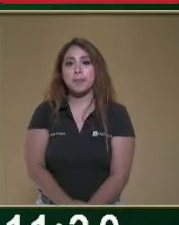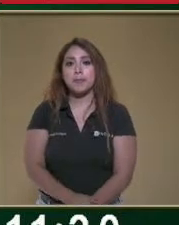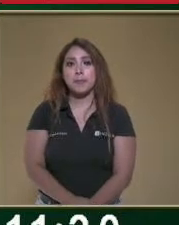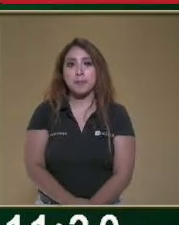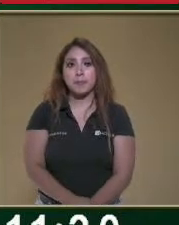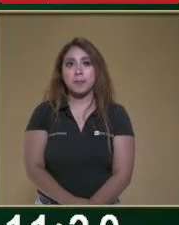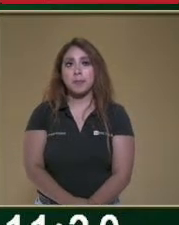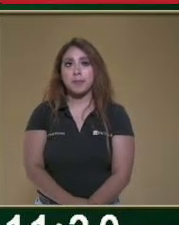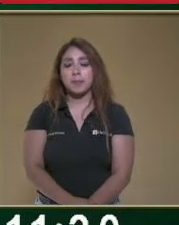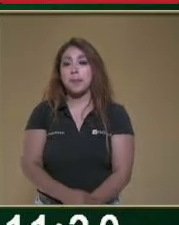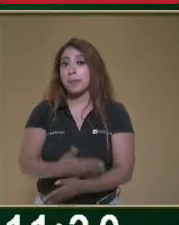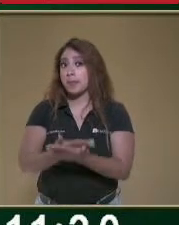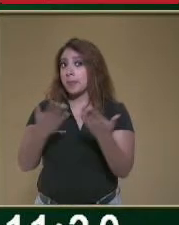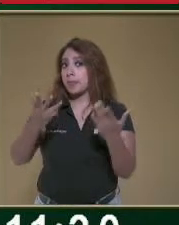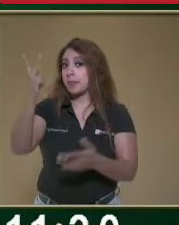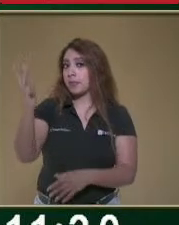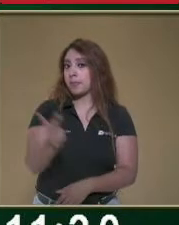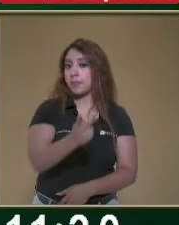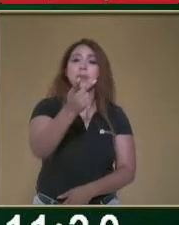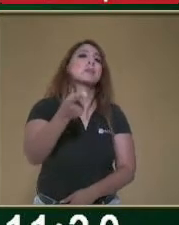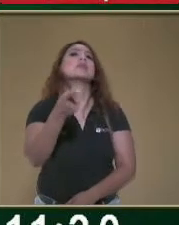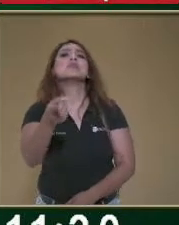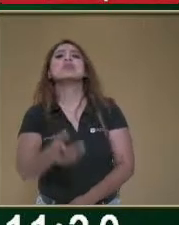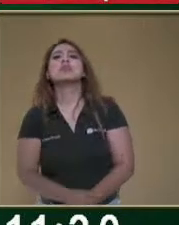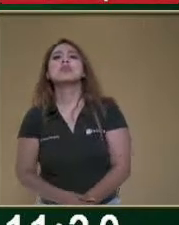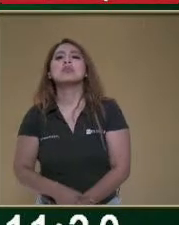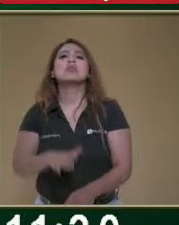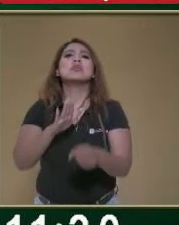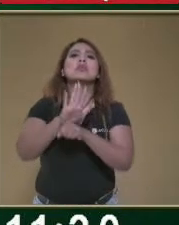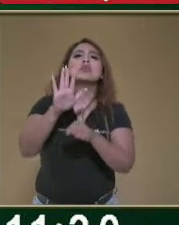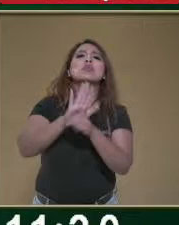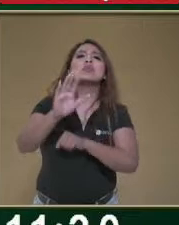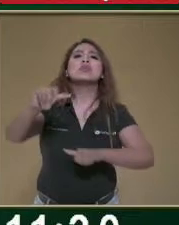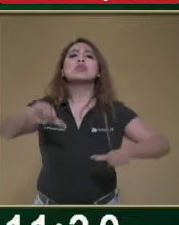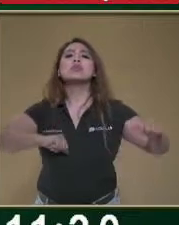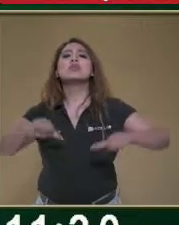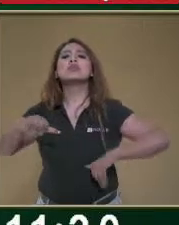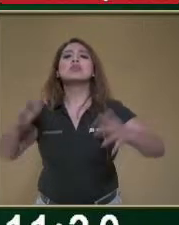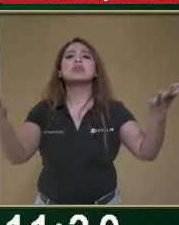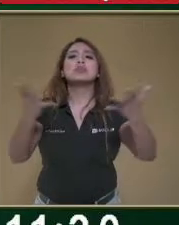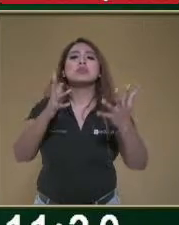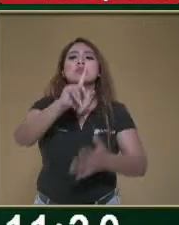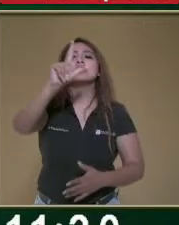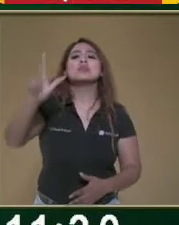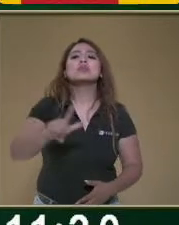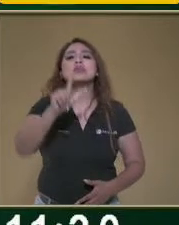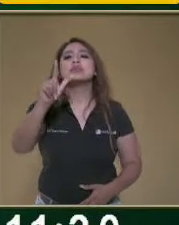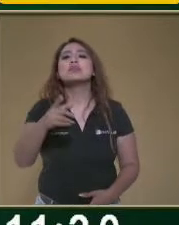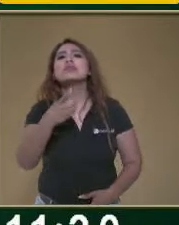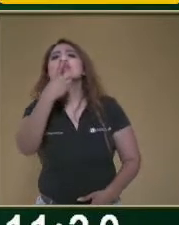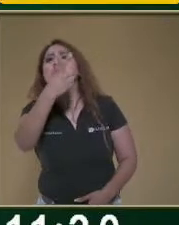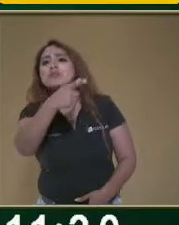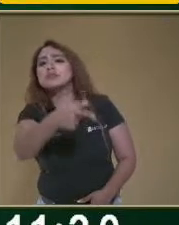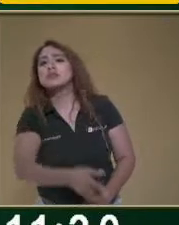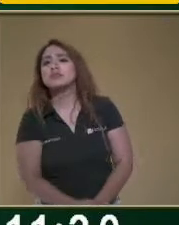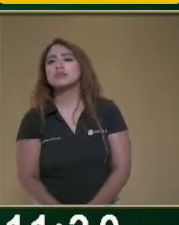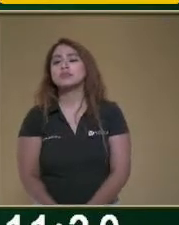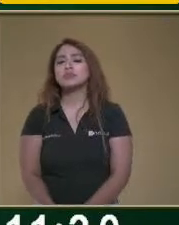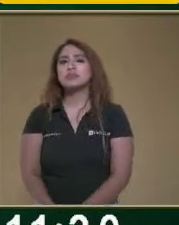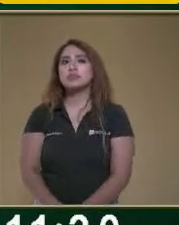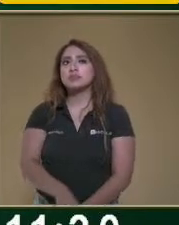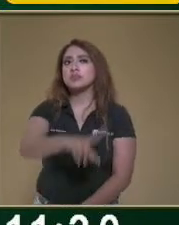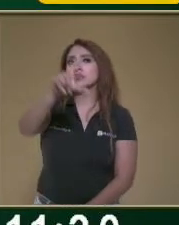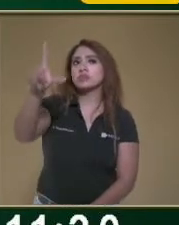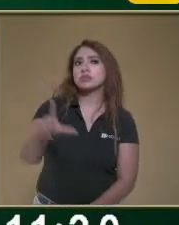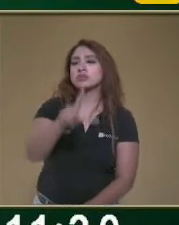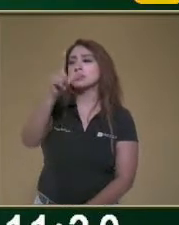ir a nuestras preguntas. ¿Qué actividad realizaron el lunes? Maestra, ¿qué actividad realizaron? Bueno, el lunes,